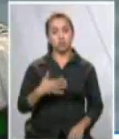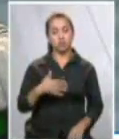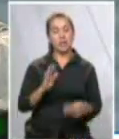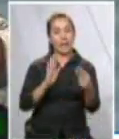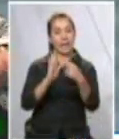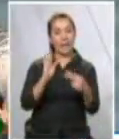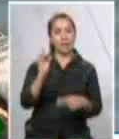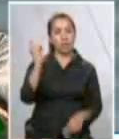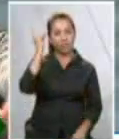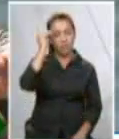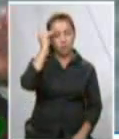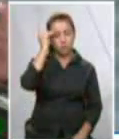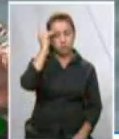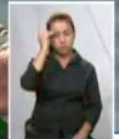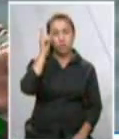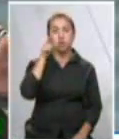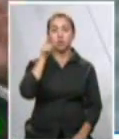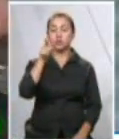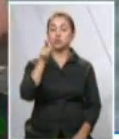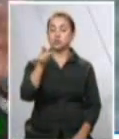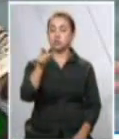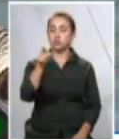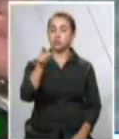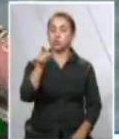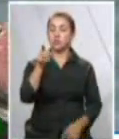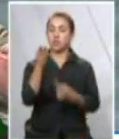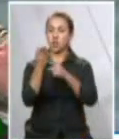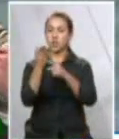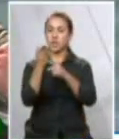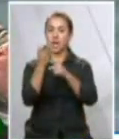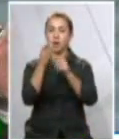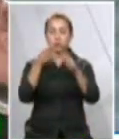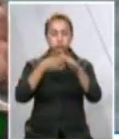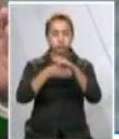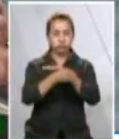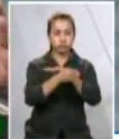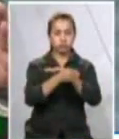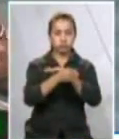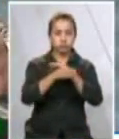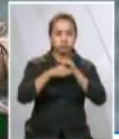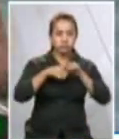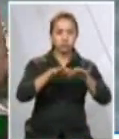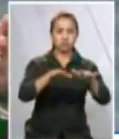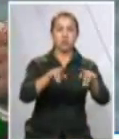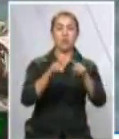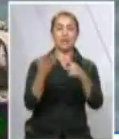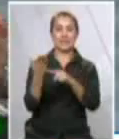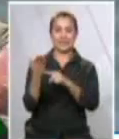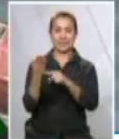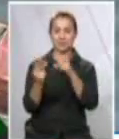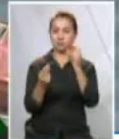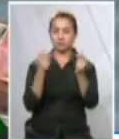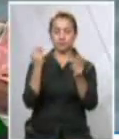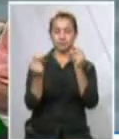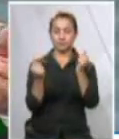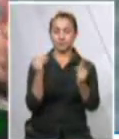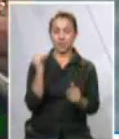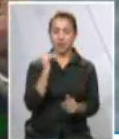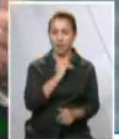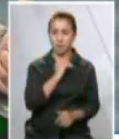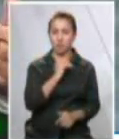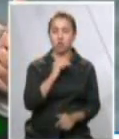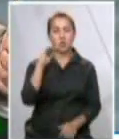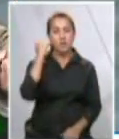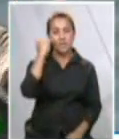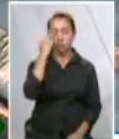¿no? Entonces, cuando tú metes, la tecnología del juego está muy cerca, y la tecnología parece que tiene un componente lúdico como intrínseco, ¿no? Tú ves a